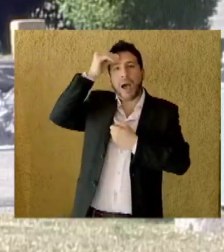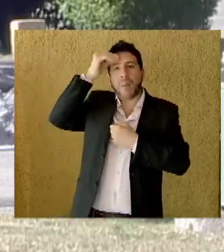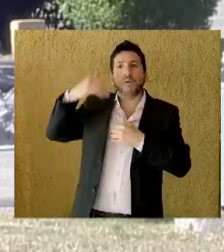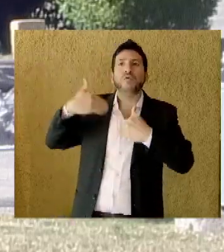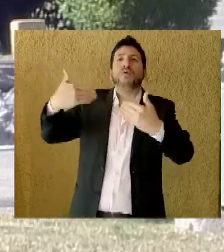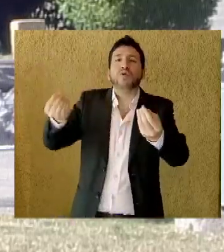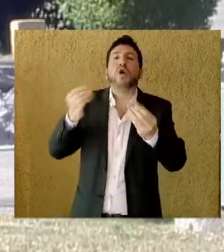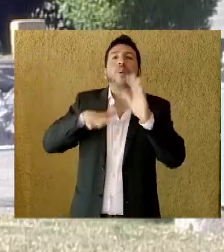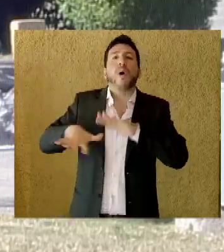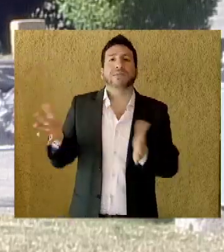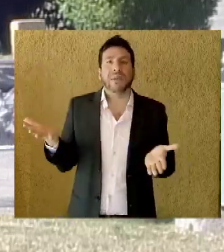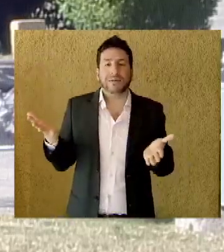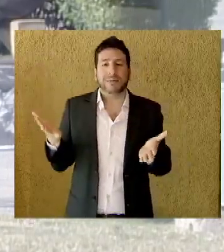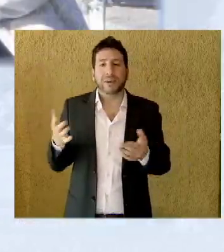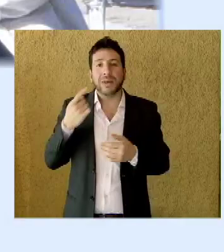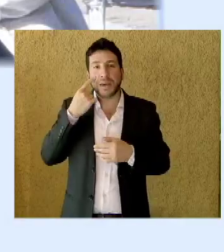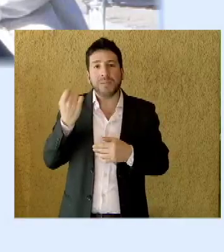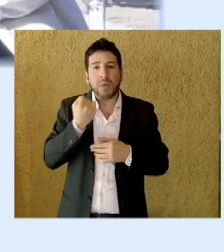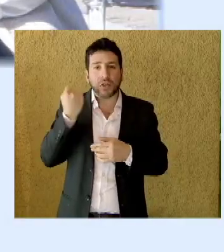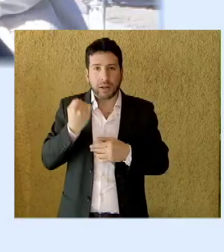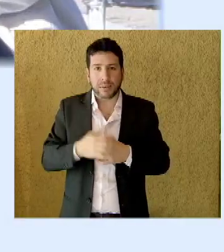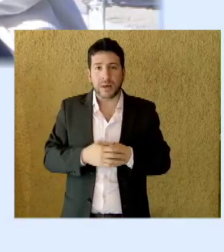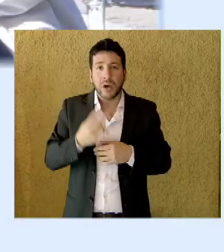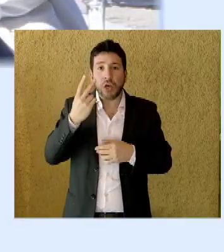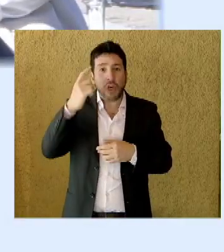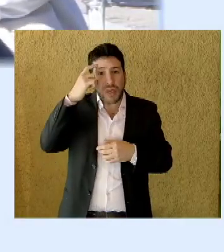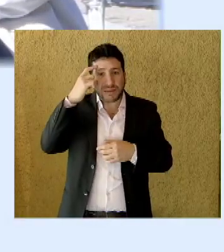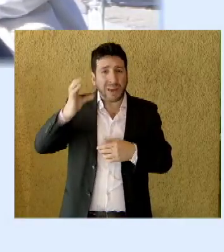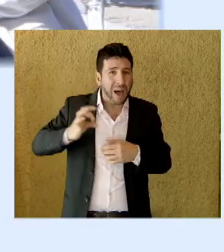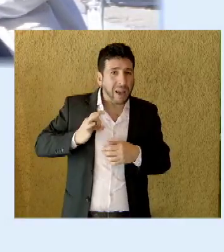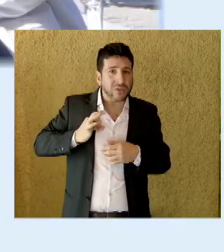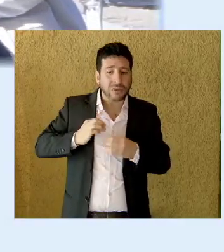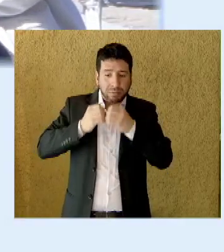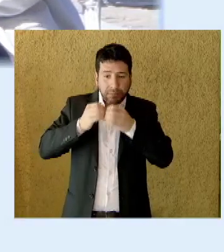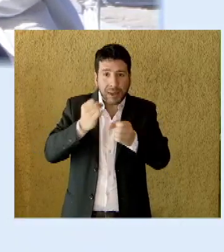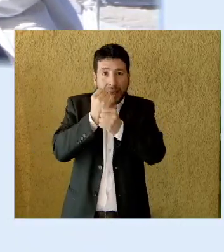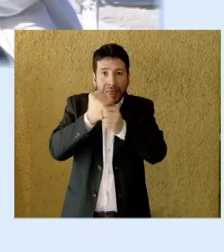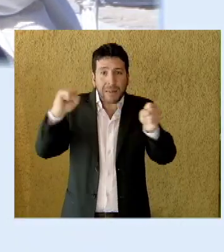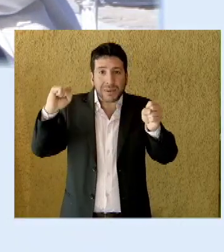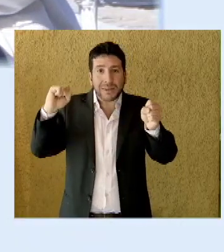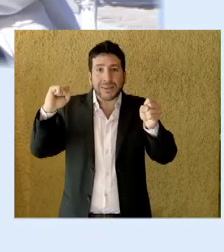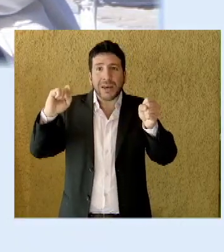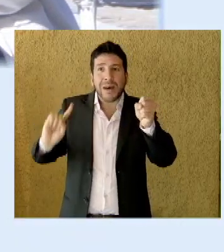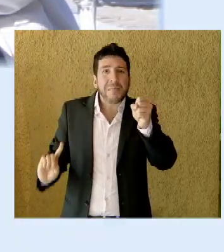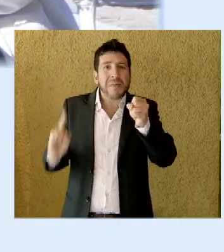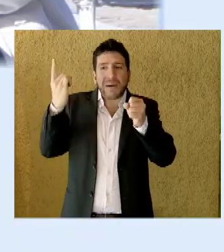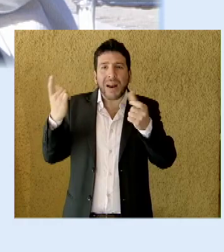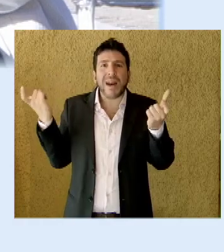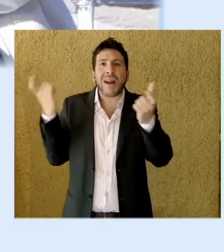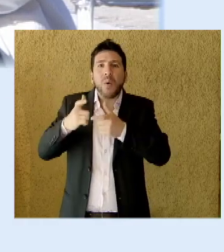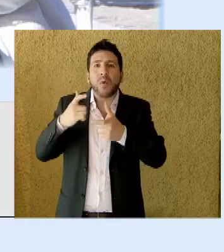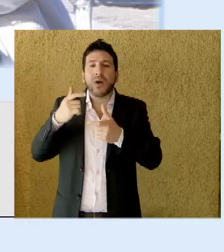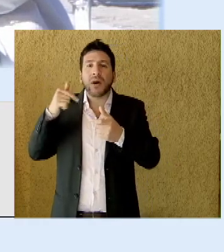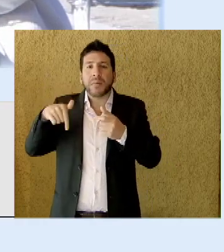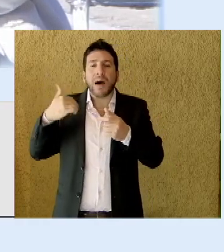provincia, Exe. Totalmente, Anita, a 210 años del inicio de nuestra independencia, de esa primera junta que se formara en